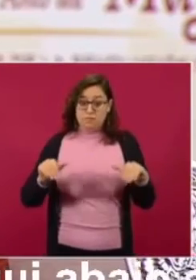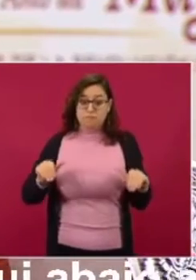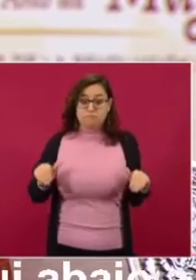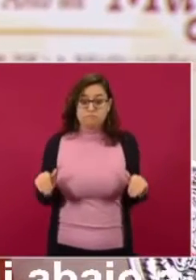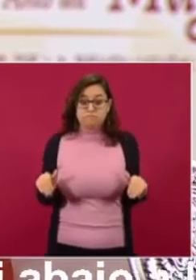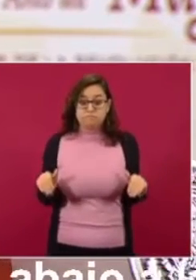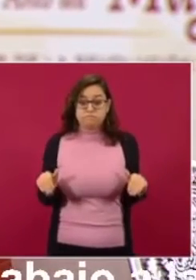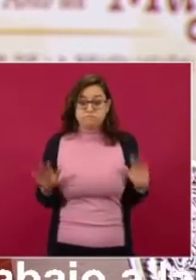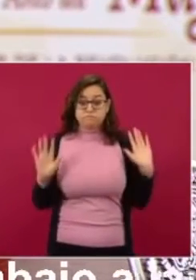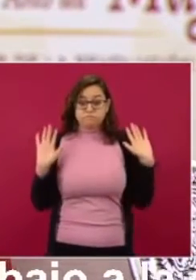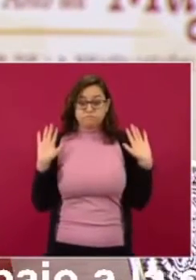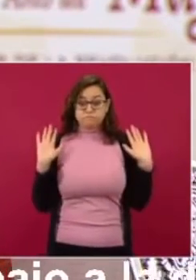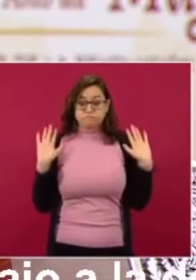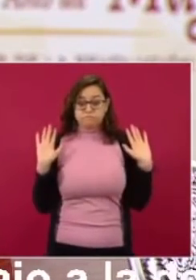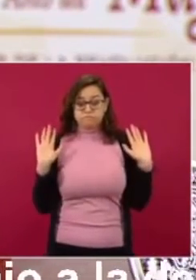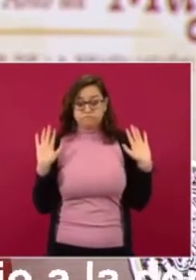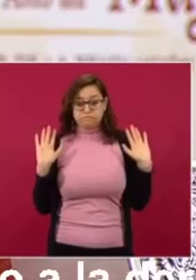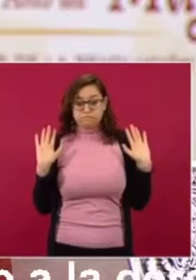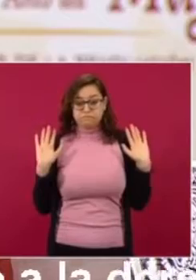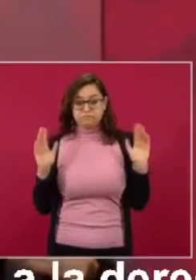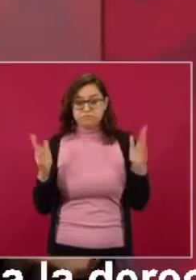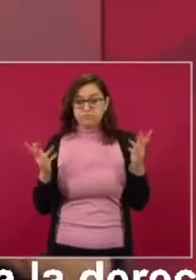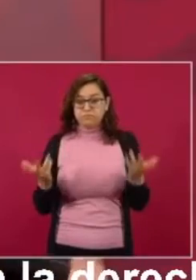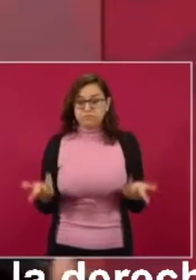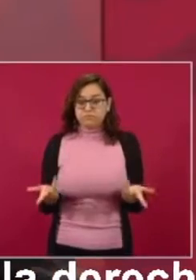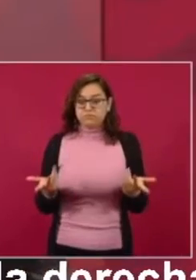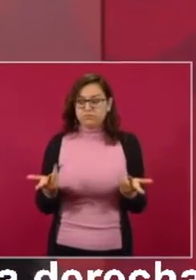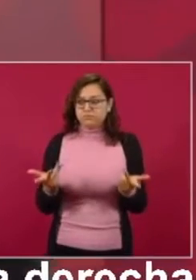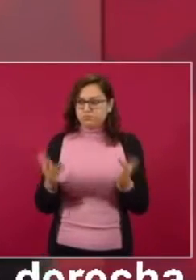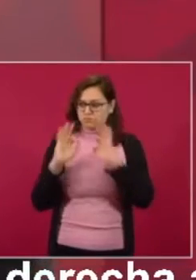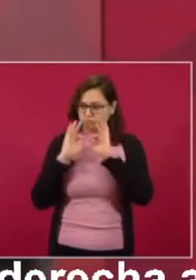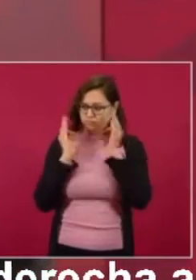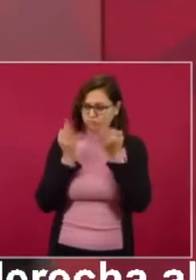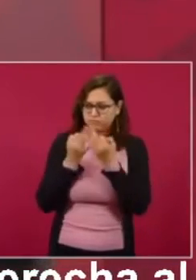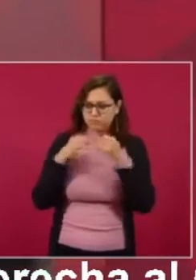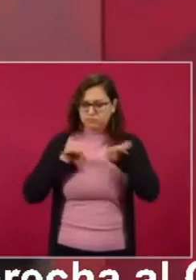y cuidad las formas